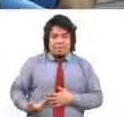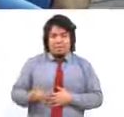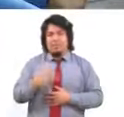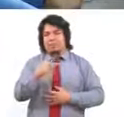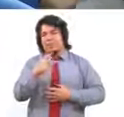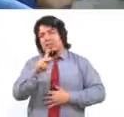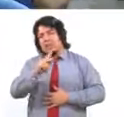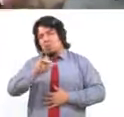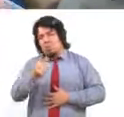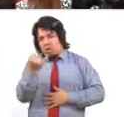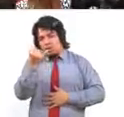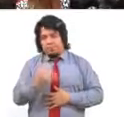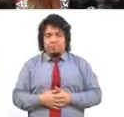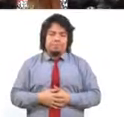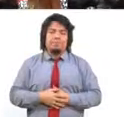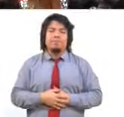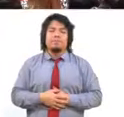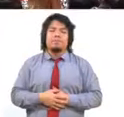la Ciudad de México.